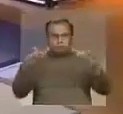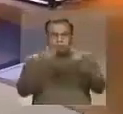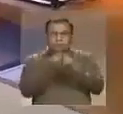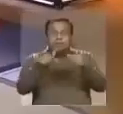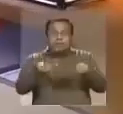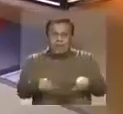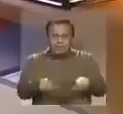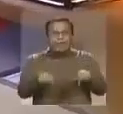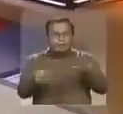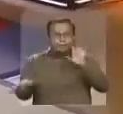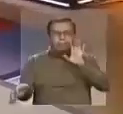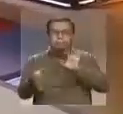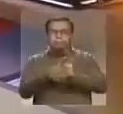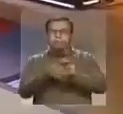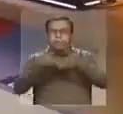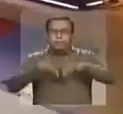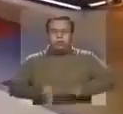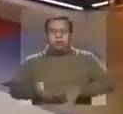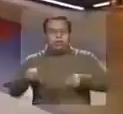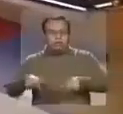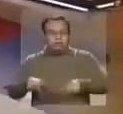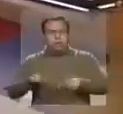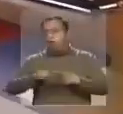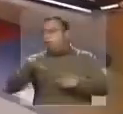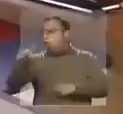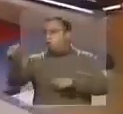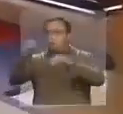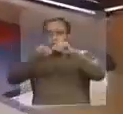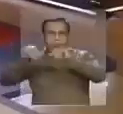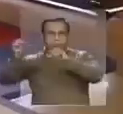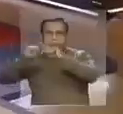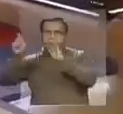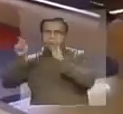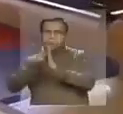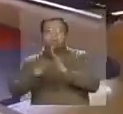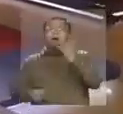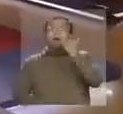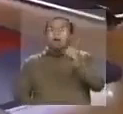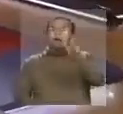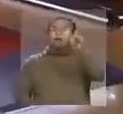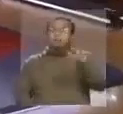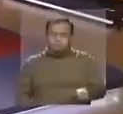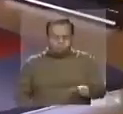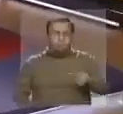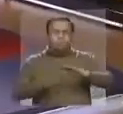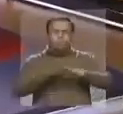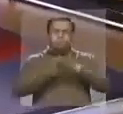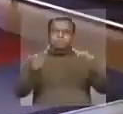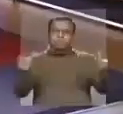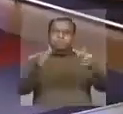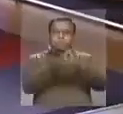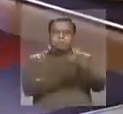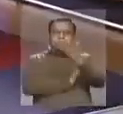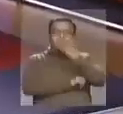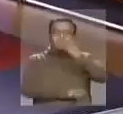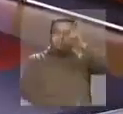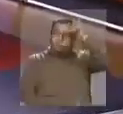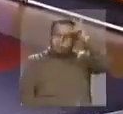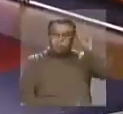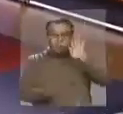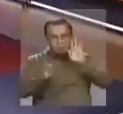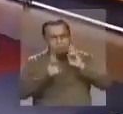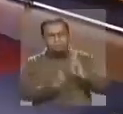una mujer, quizás, o que haya nacido aquí o que haya nacido en territorio, pero por ser una mujer que étnicamente tiene unas necesidades